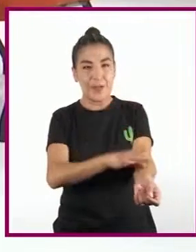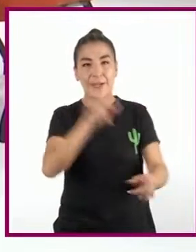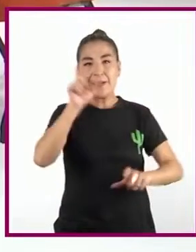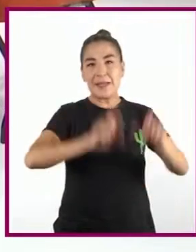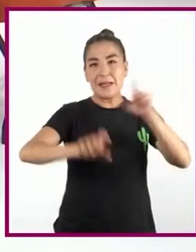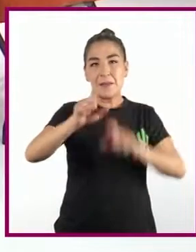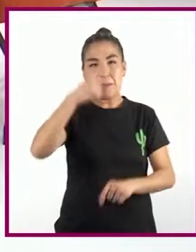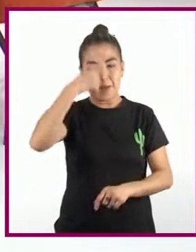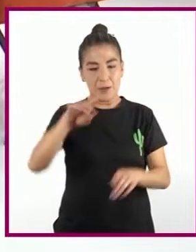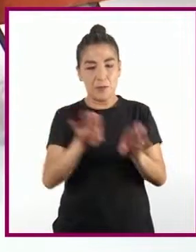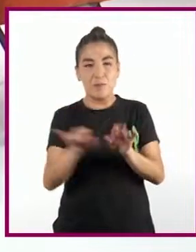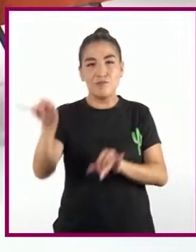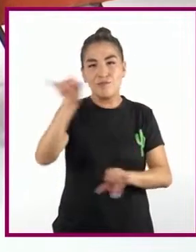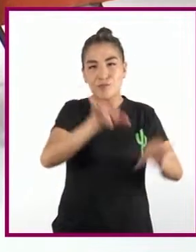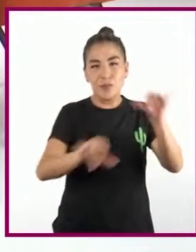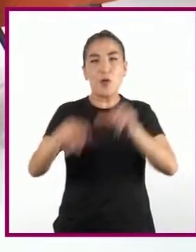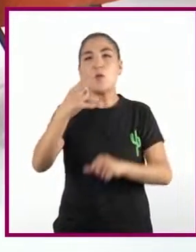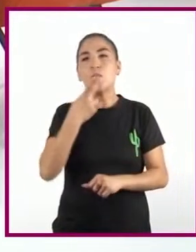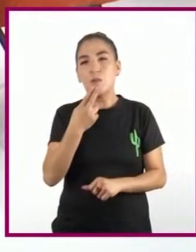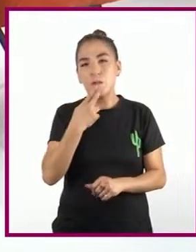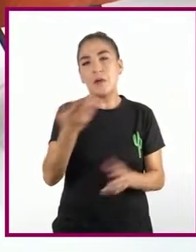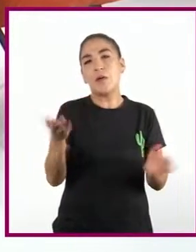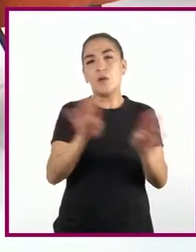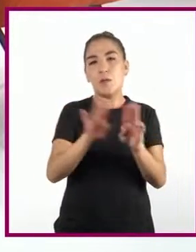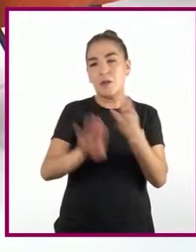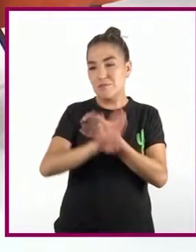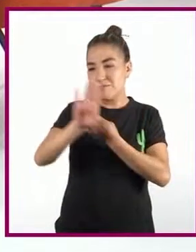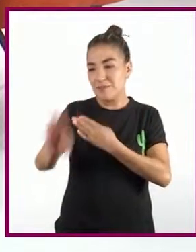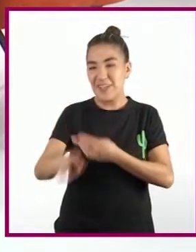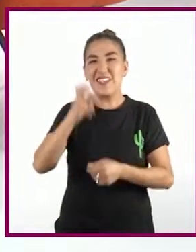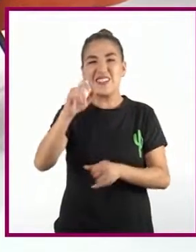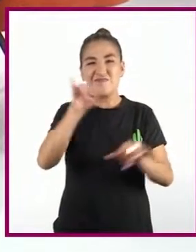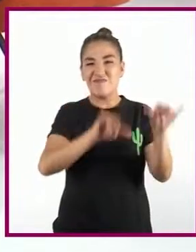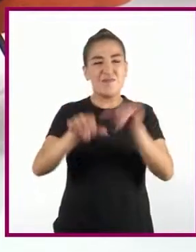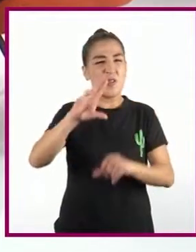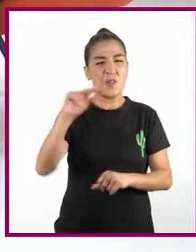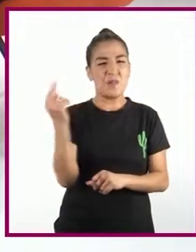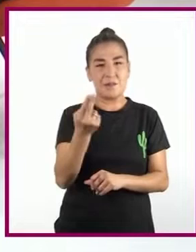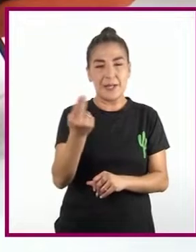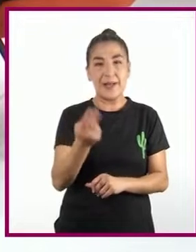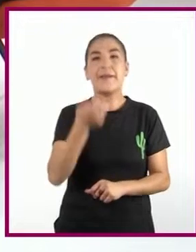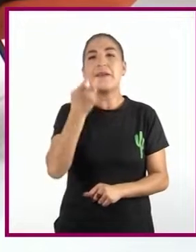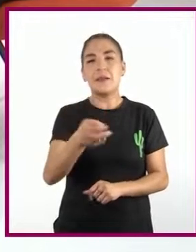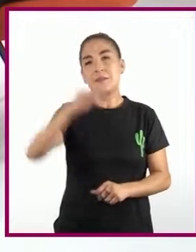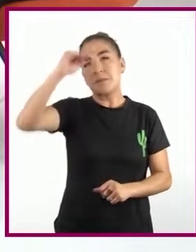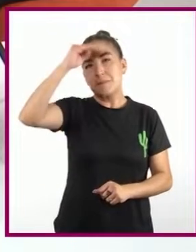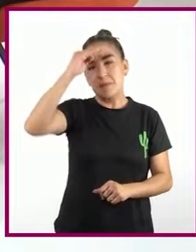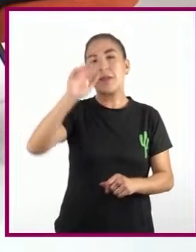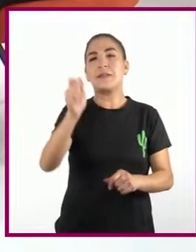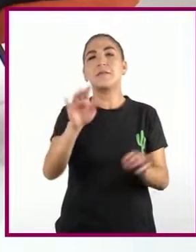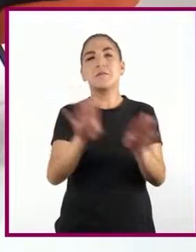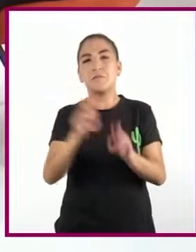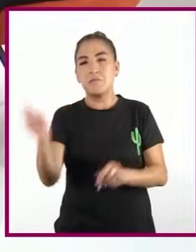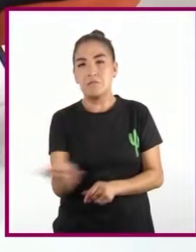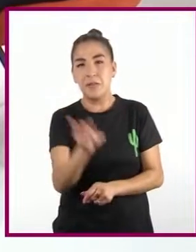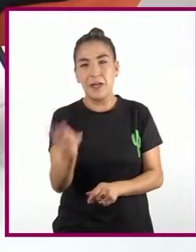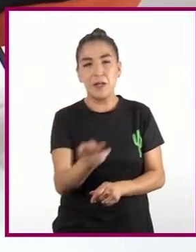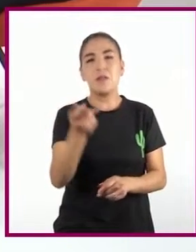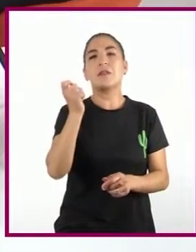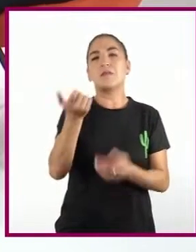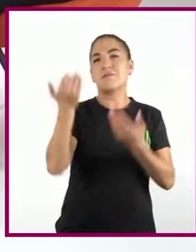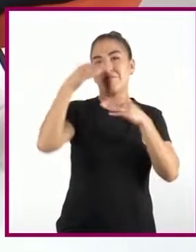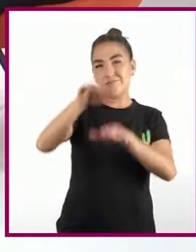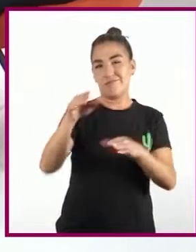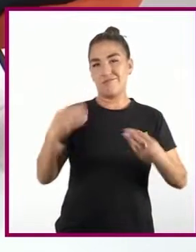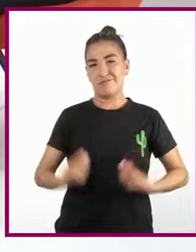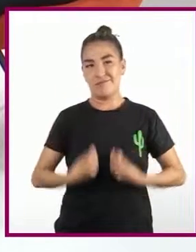nuevas sustancias útiles o eliminar sustancias indeseadas, reflexionaremos en algunas preguntas relacionadas con la vida